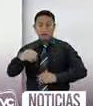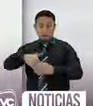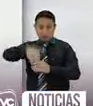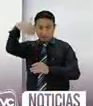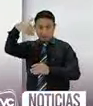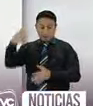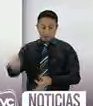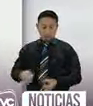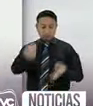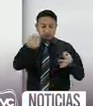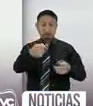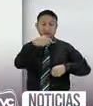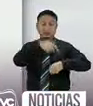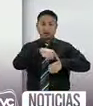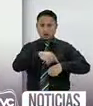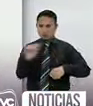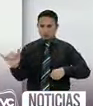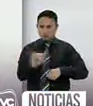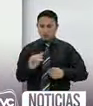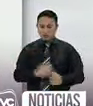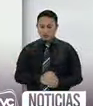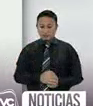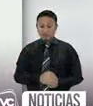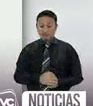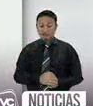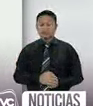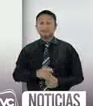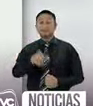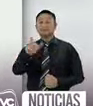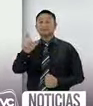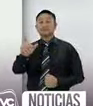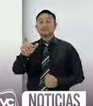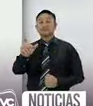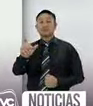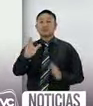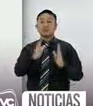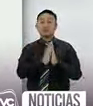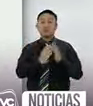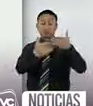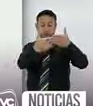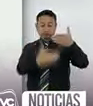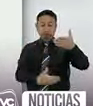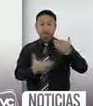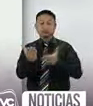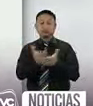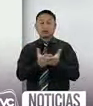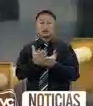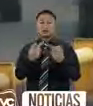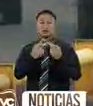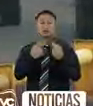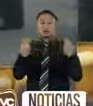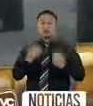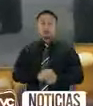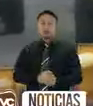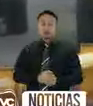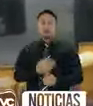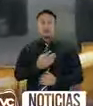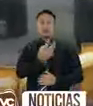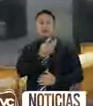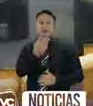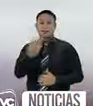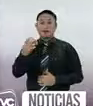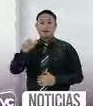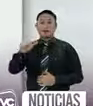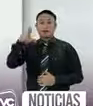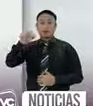impreso dentro del horario mencionado. Además, la presentación de solicitudes para los servicios publicados en la página oficial